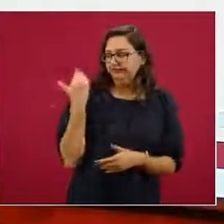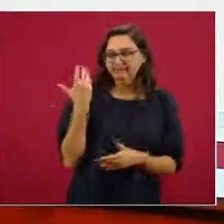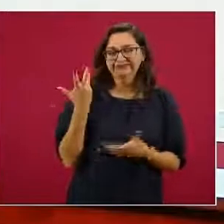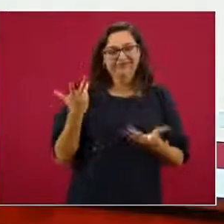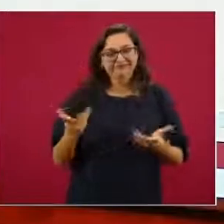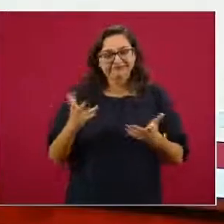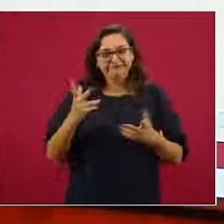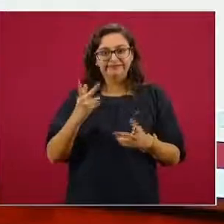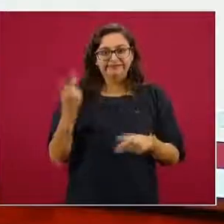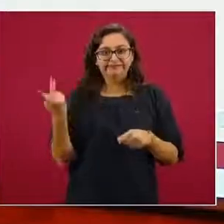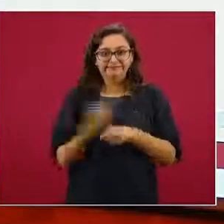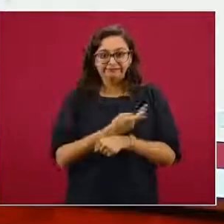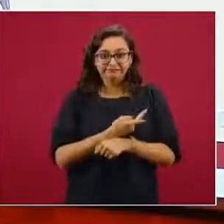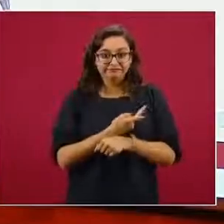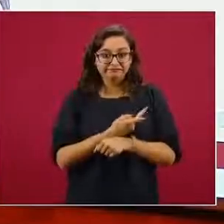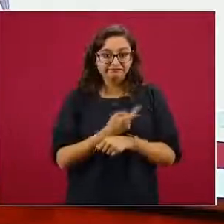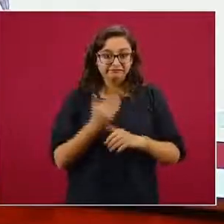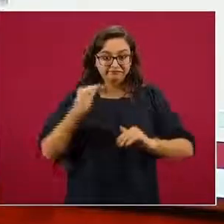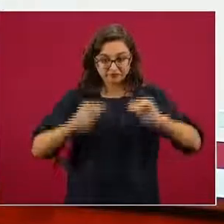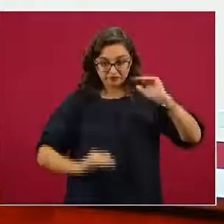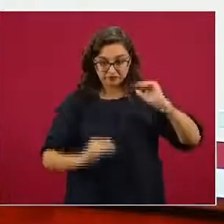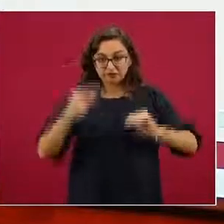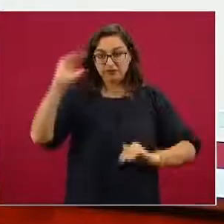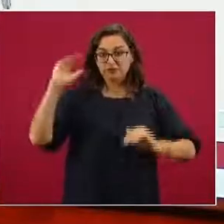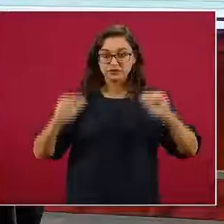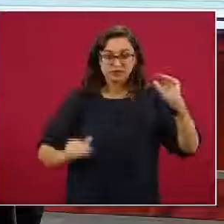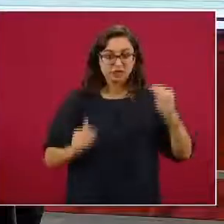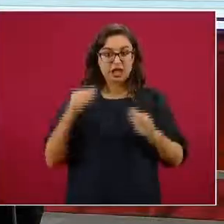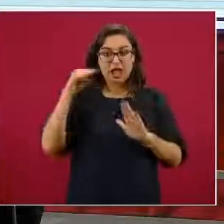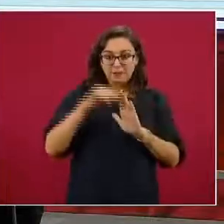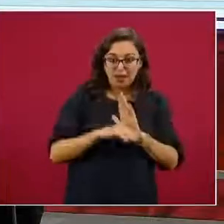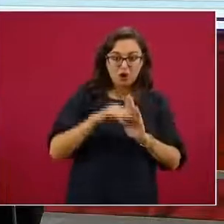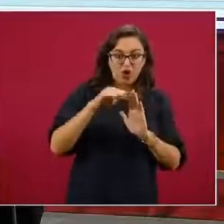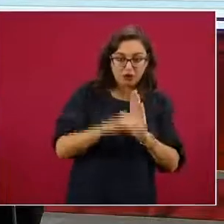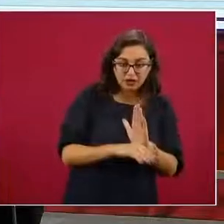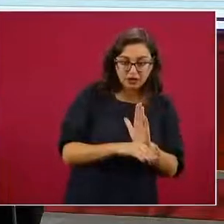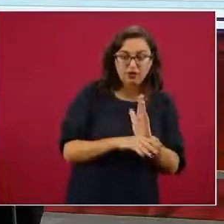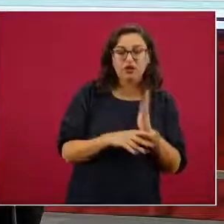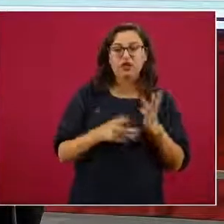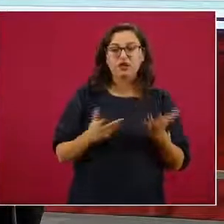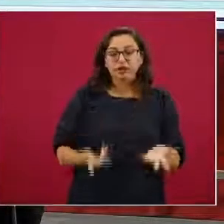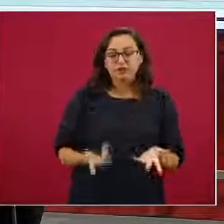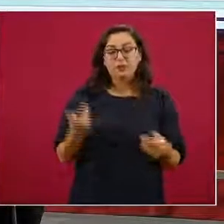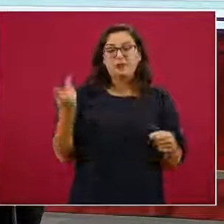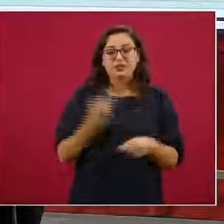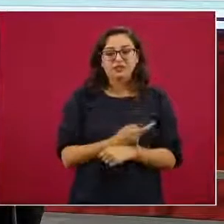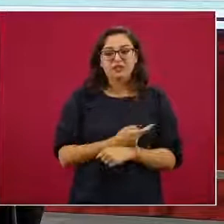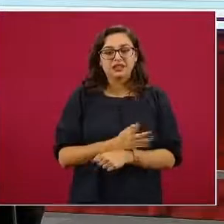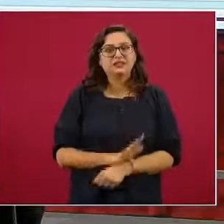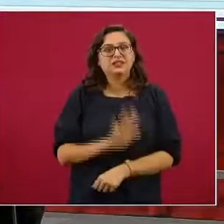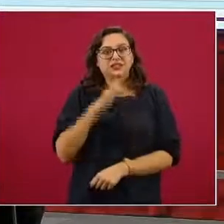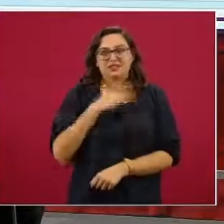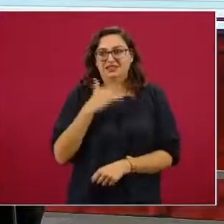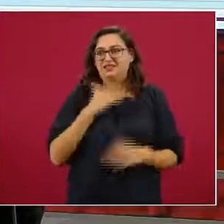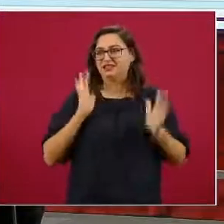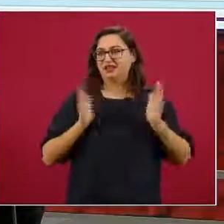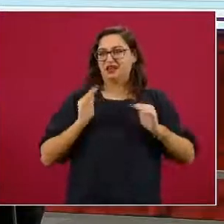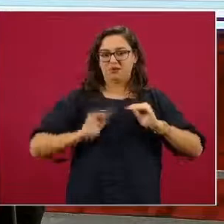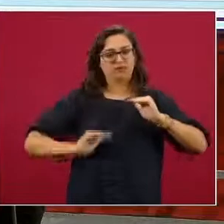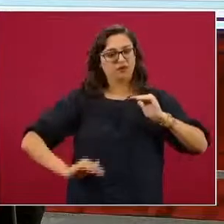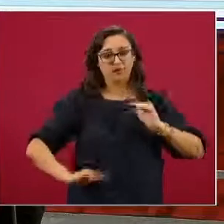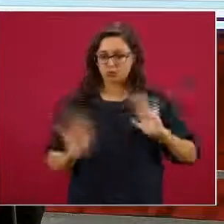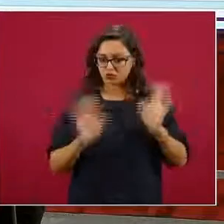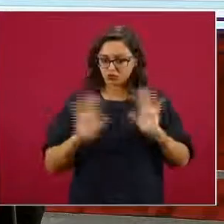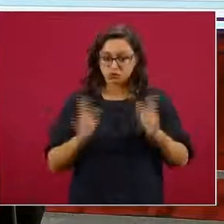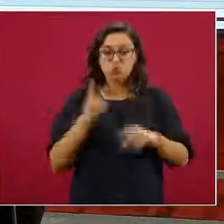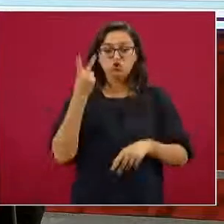que artificialmente siempre terminen hacia abajo las curvas epidémicas y daría la falsa impresión de que se está acabando la